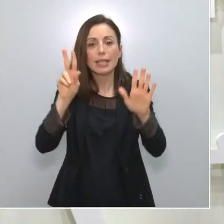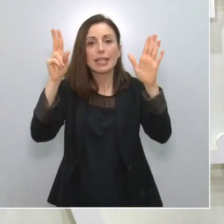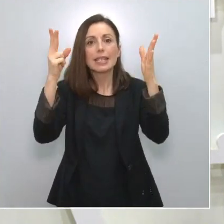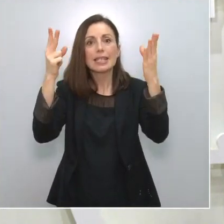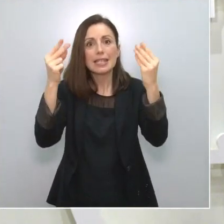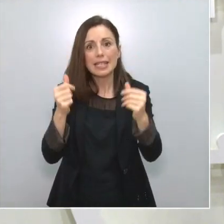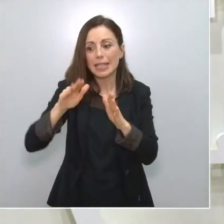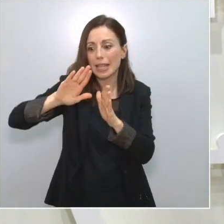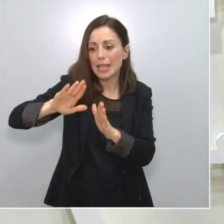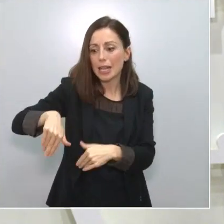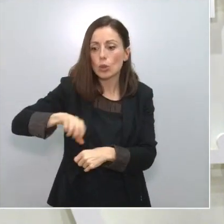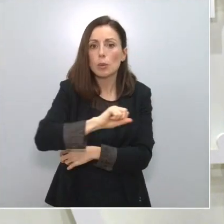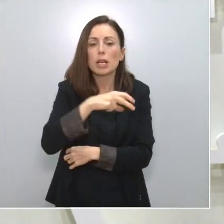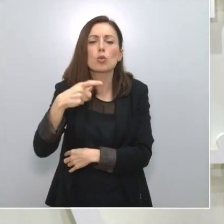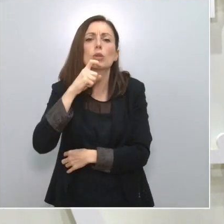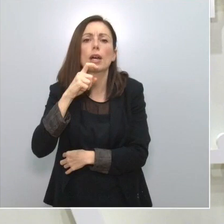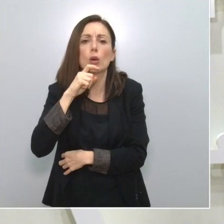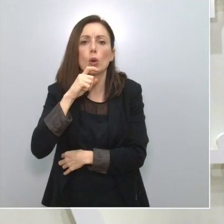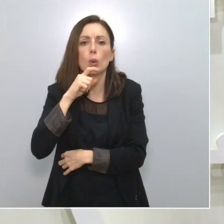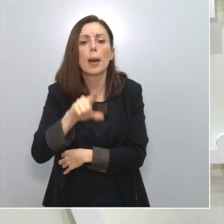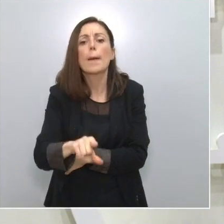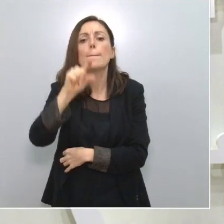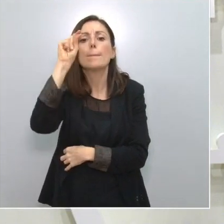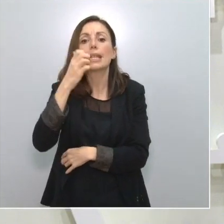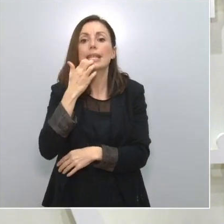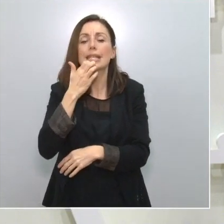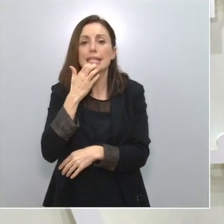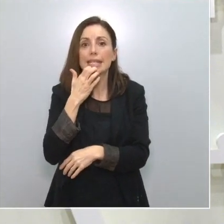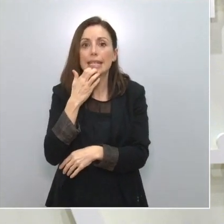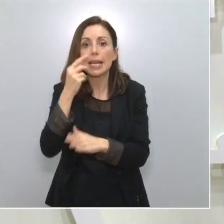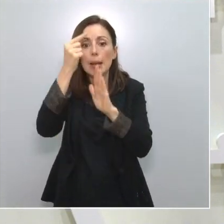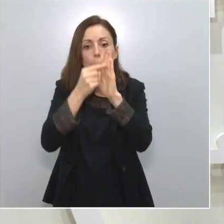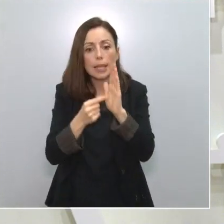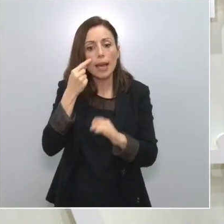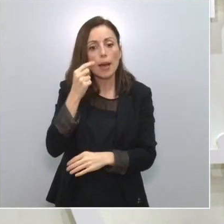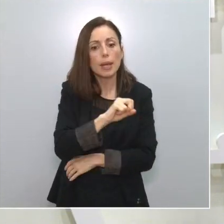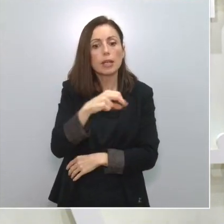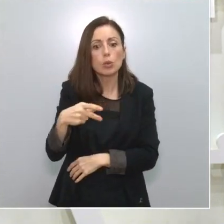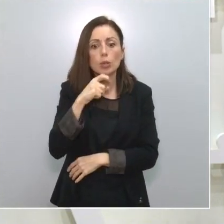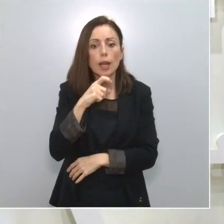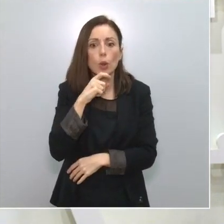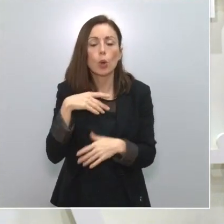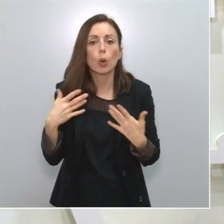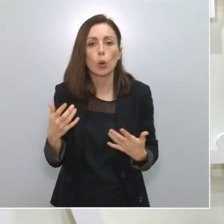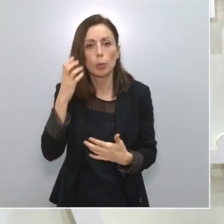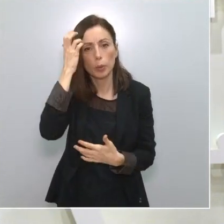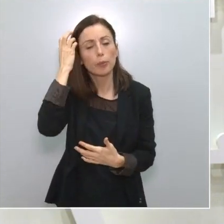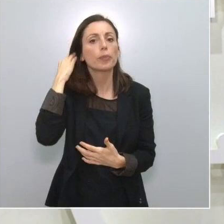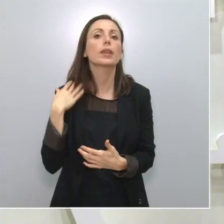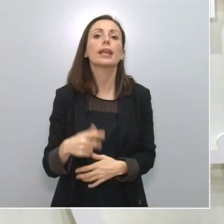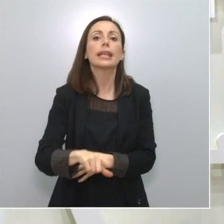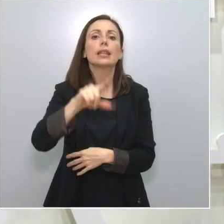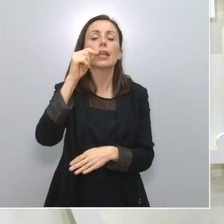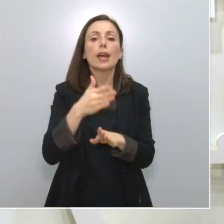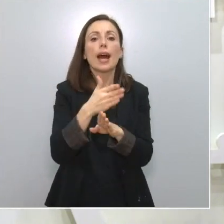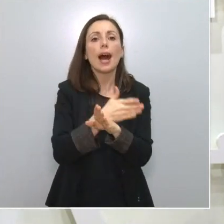Creo que esta decisión hay que tomarla una vez que sepamos cómo han funcionado las medidas tomadas durante los últimos días. Por lo tanto, para tomar esas decisiones tendremos